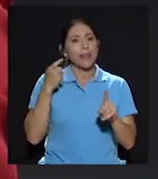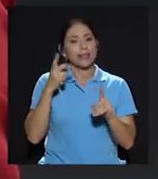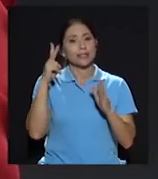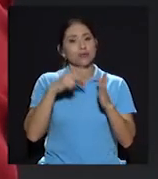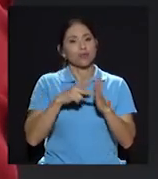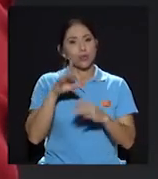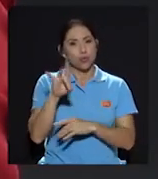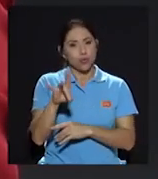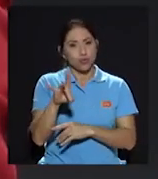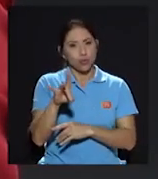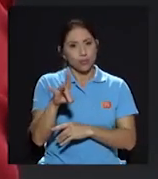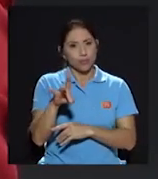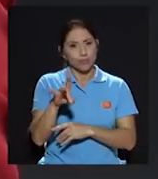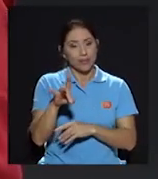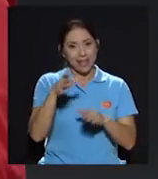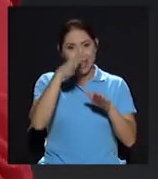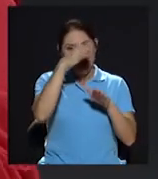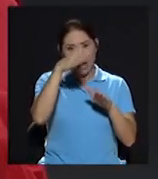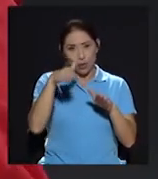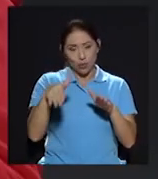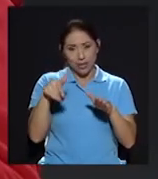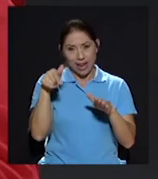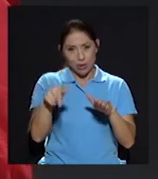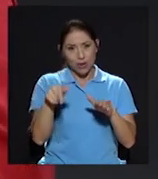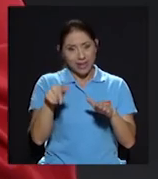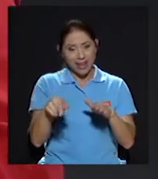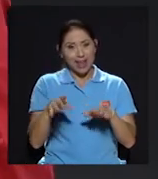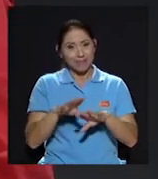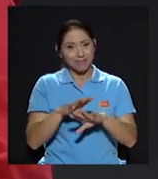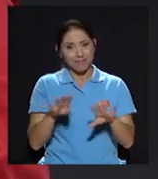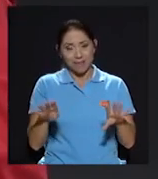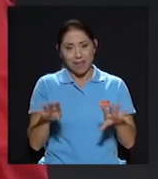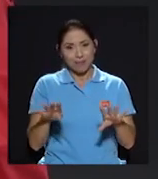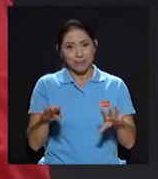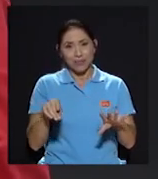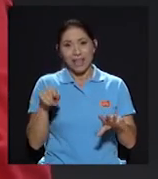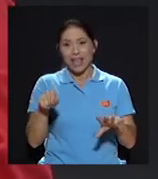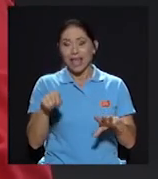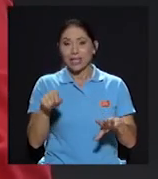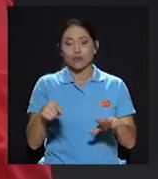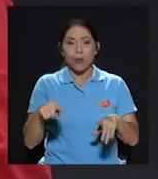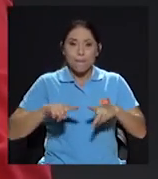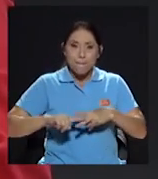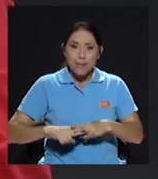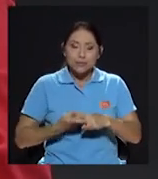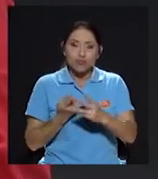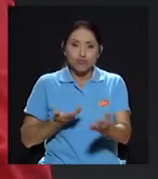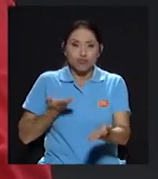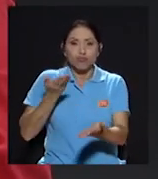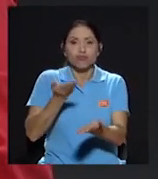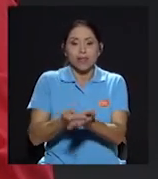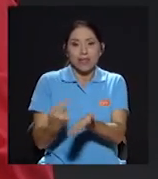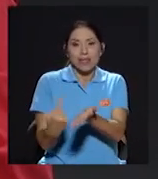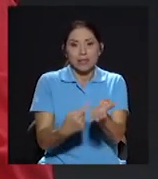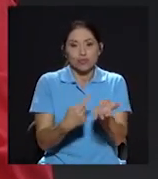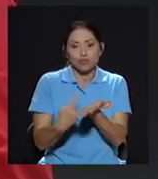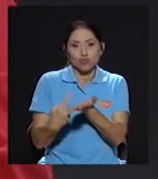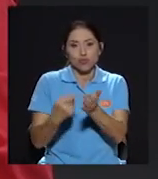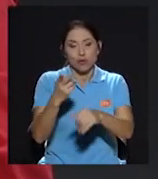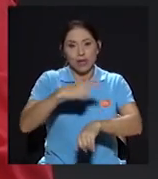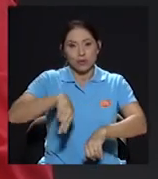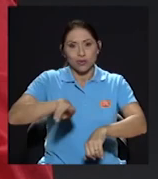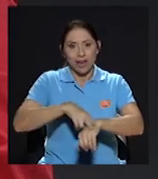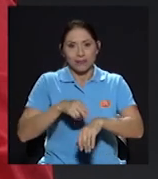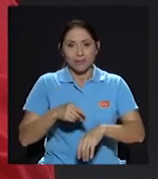contraloría desde la contraloría digamos lo pusimos en la gran discusión nacional que es que nosotros tenemos